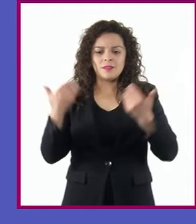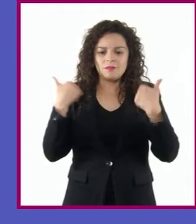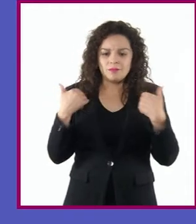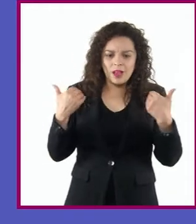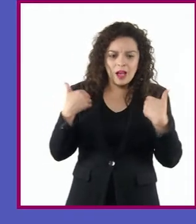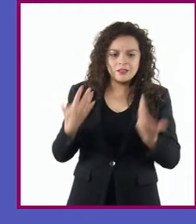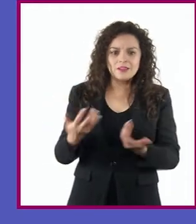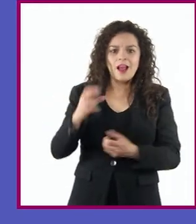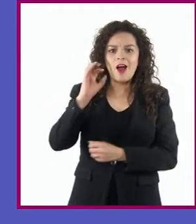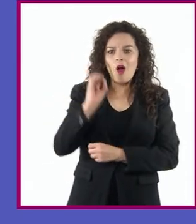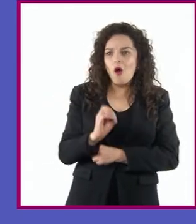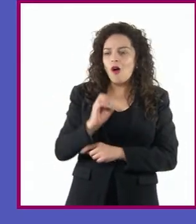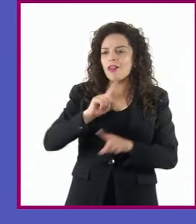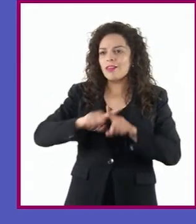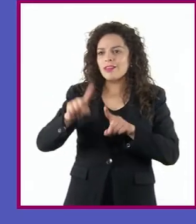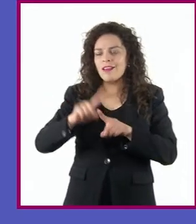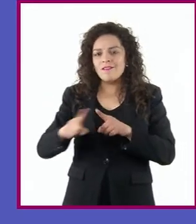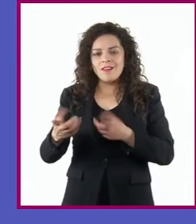busca de mujeres.